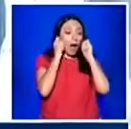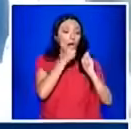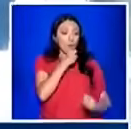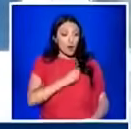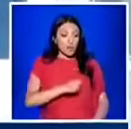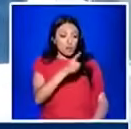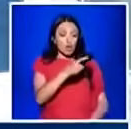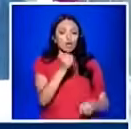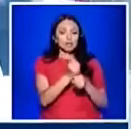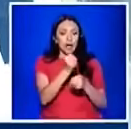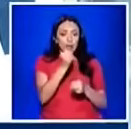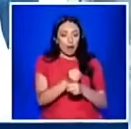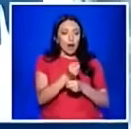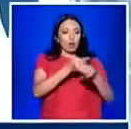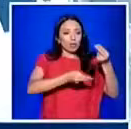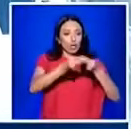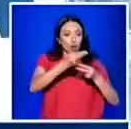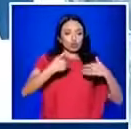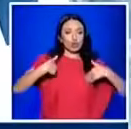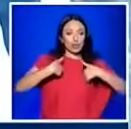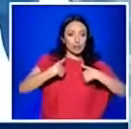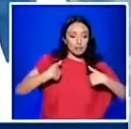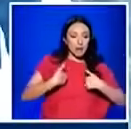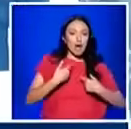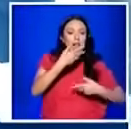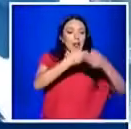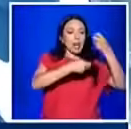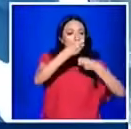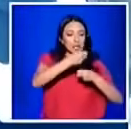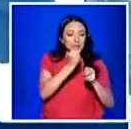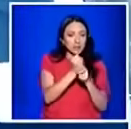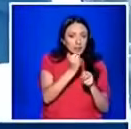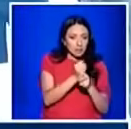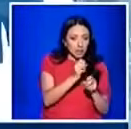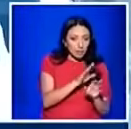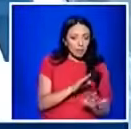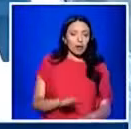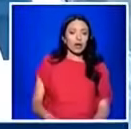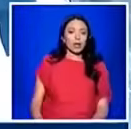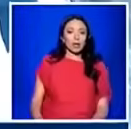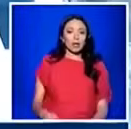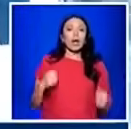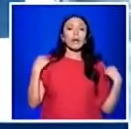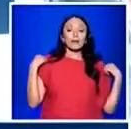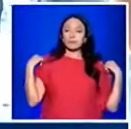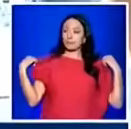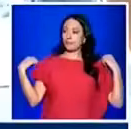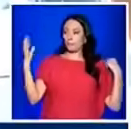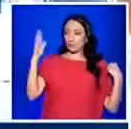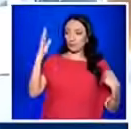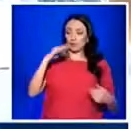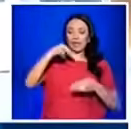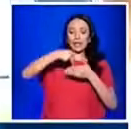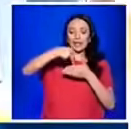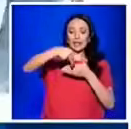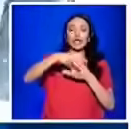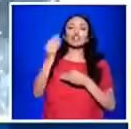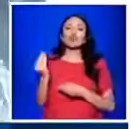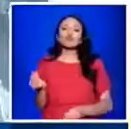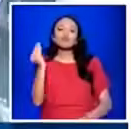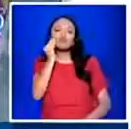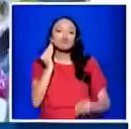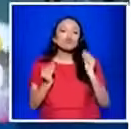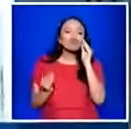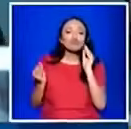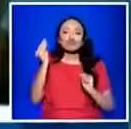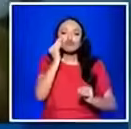lechero, era también negociante de ganado. A ver, el tataranieto que le dé un besito, una nieta que le dé el besito al abuelito. ¿Va